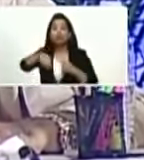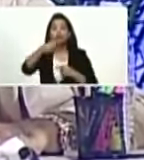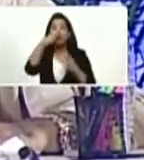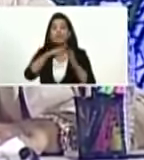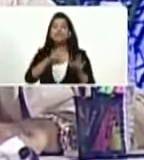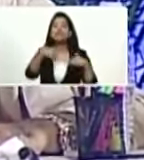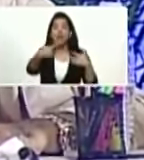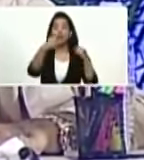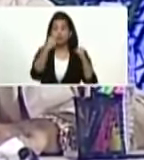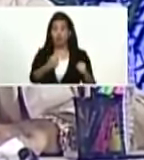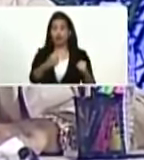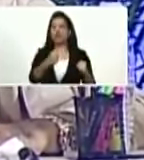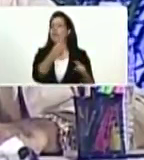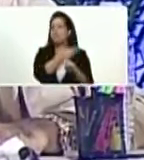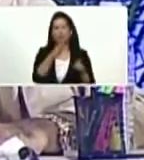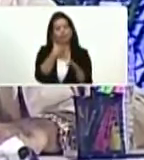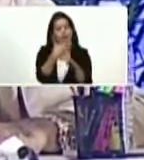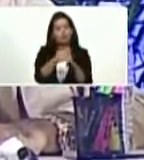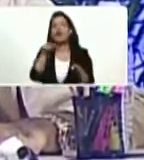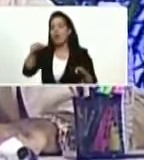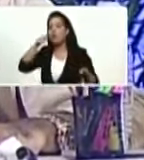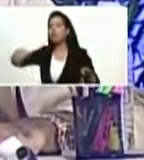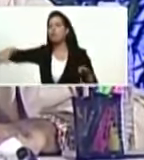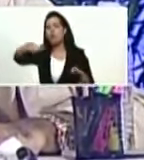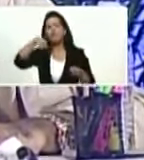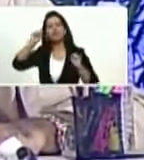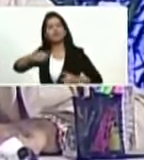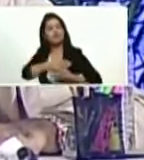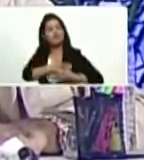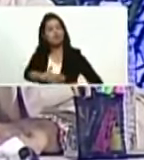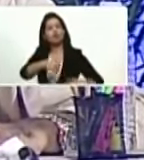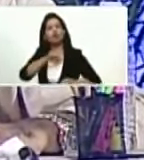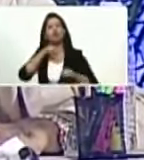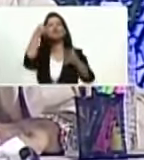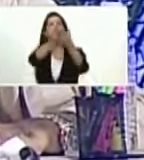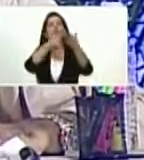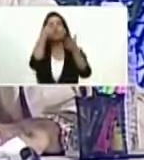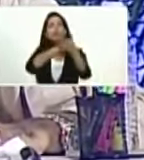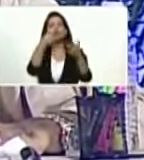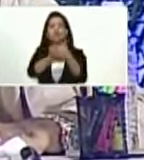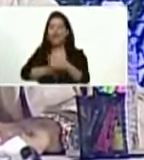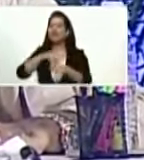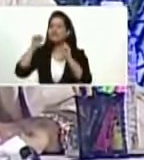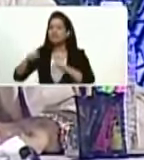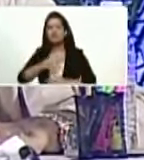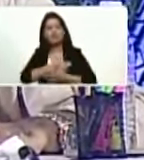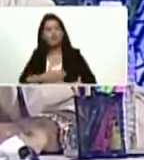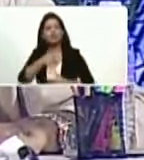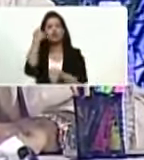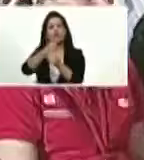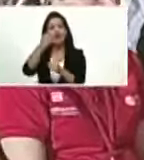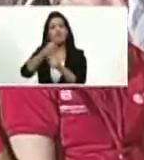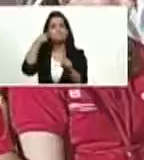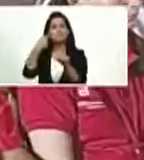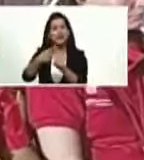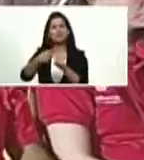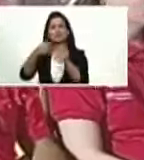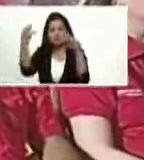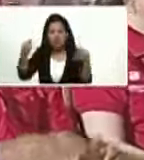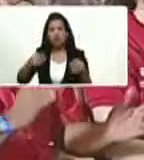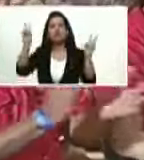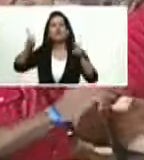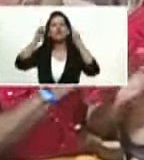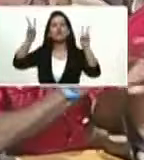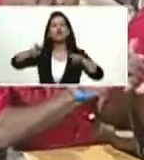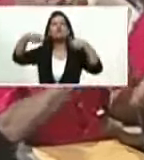seas, aquí está el pueblo, dispuesto a luchar, dispuesto a trabajar y seguir construyendo nuevas victorias